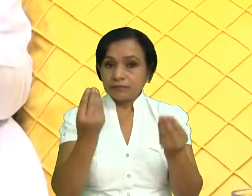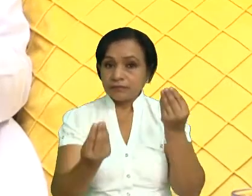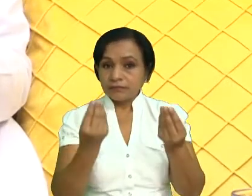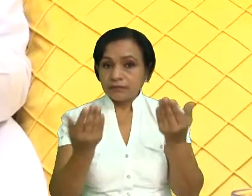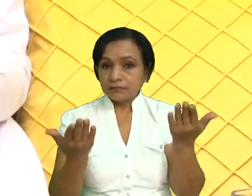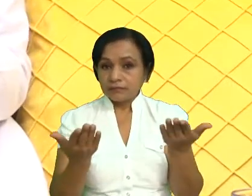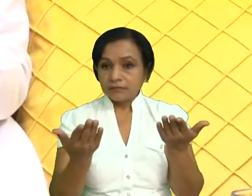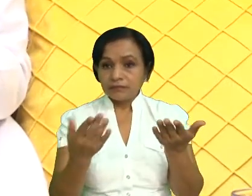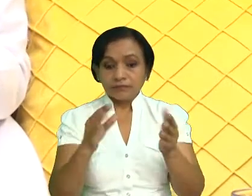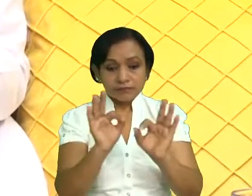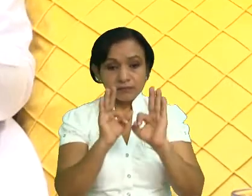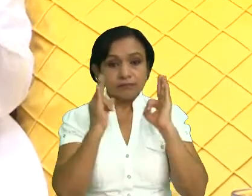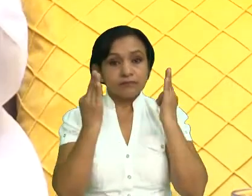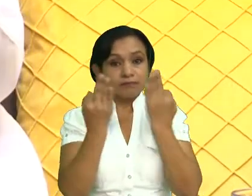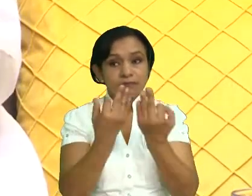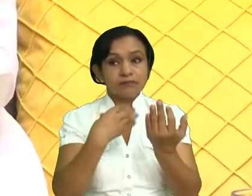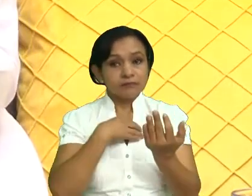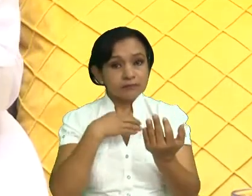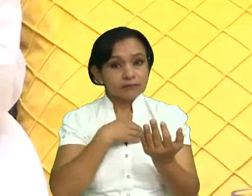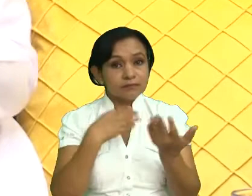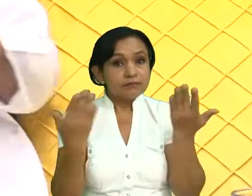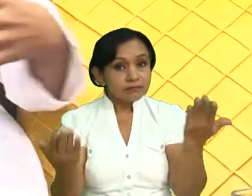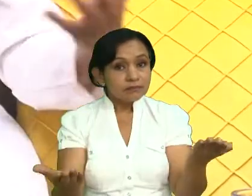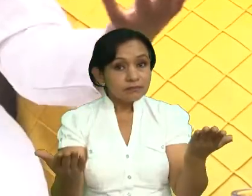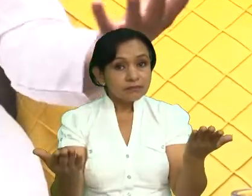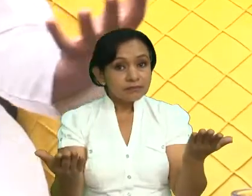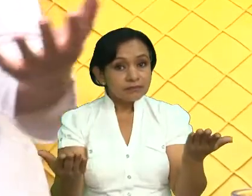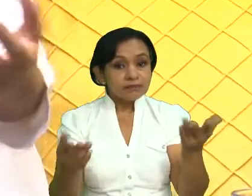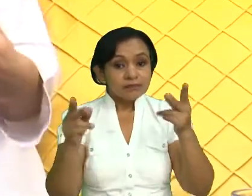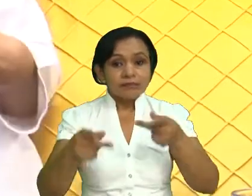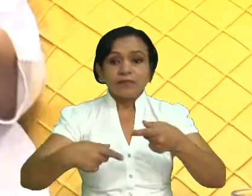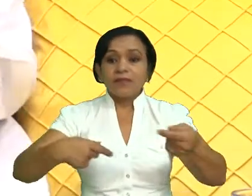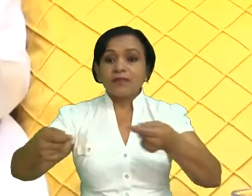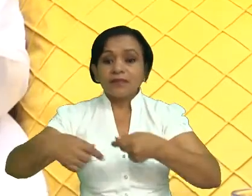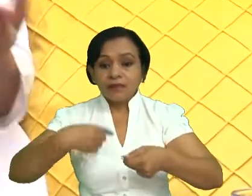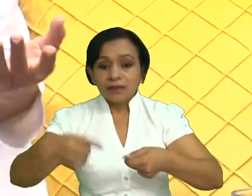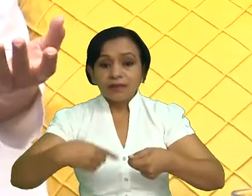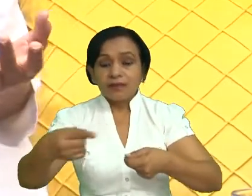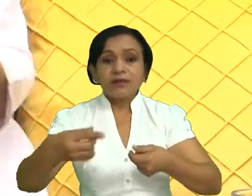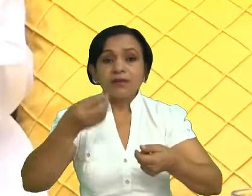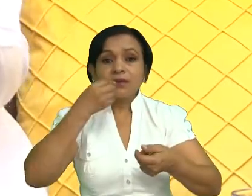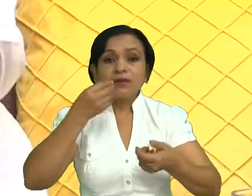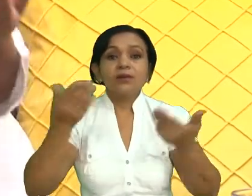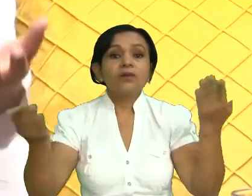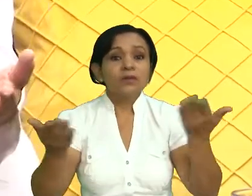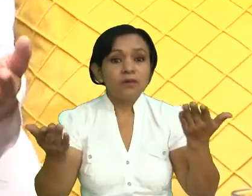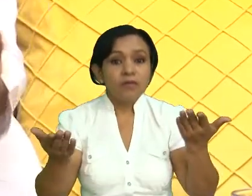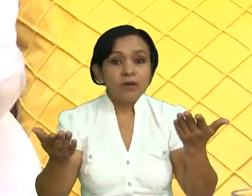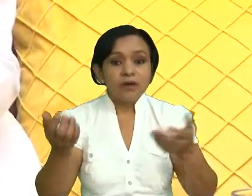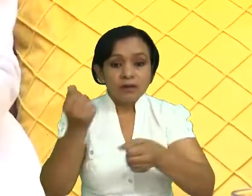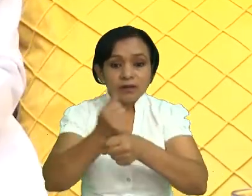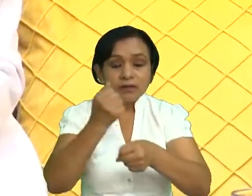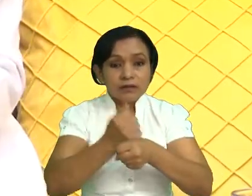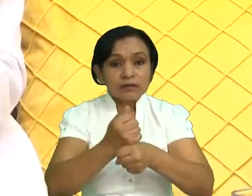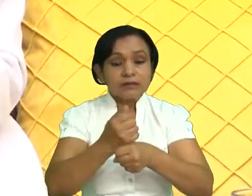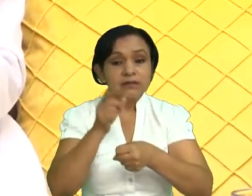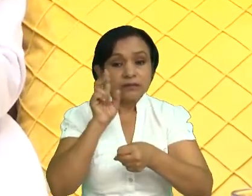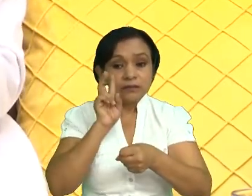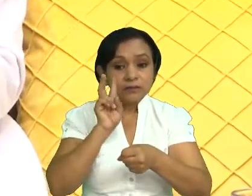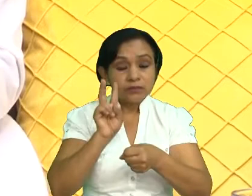el sustento de su familia. Entonces, ellos también están en un ambiente que pueden trabajar, que estamos trabajando, tomando